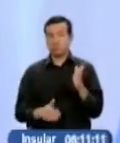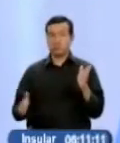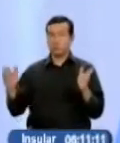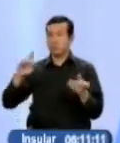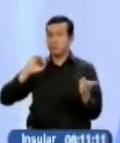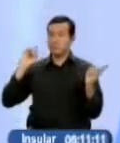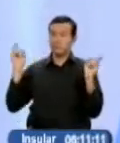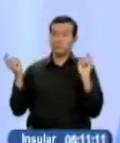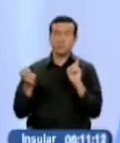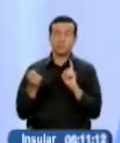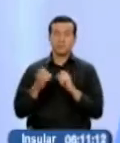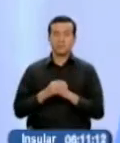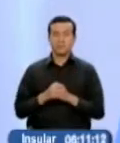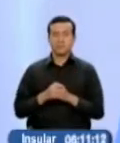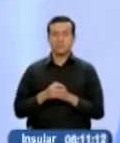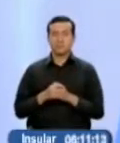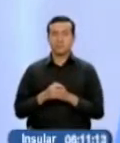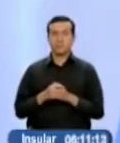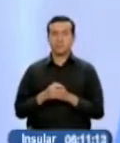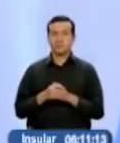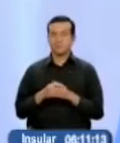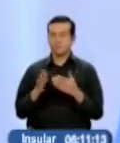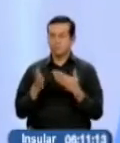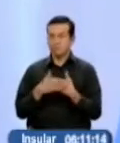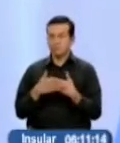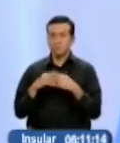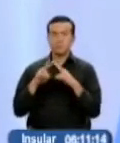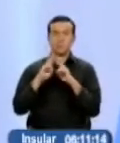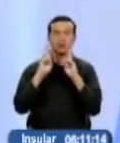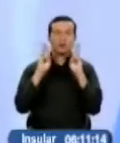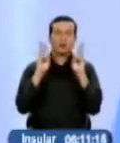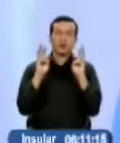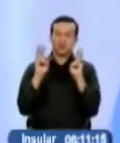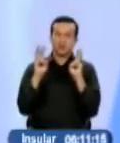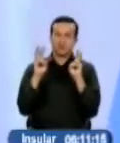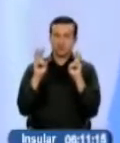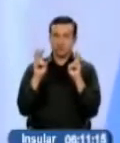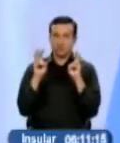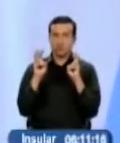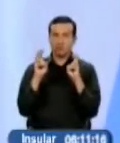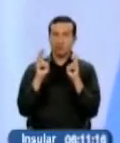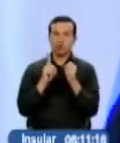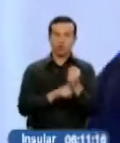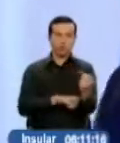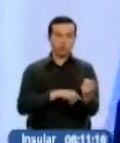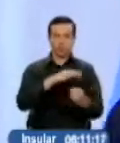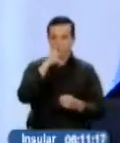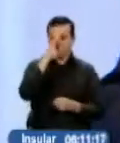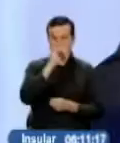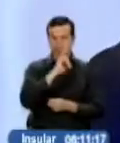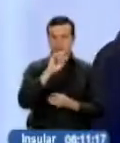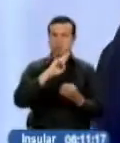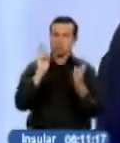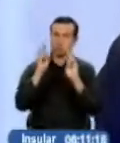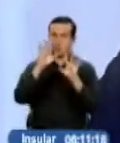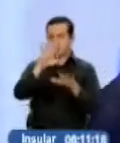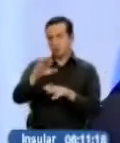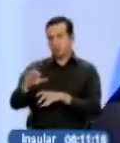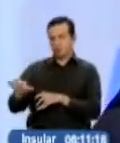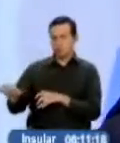cambio en que están combinadas asuntos de la tradicional izquierda, que una reforma agraria,